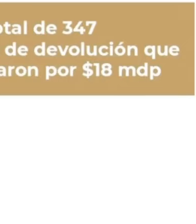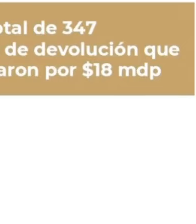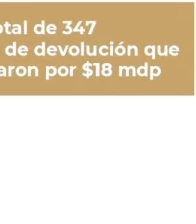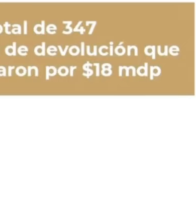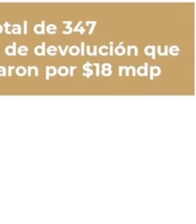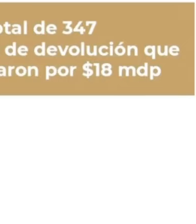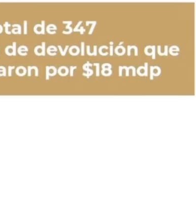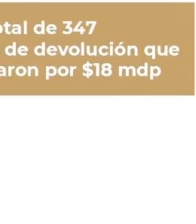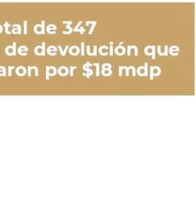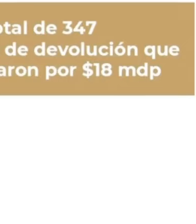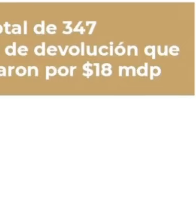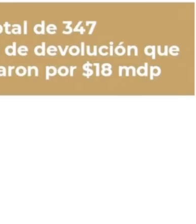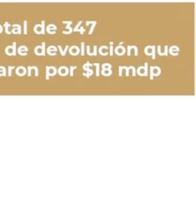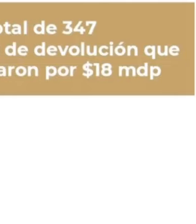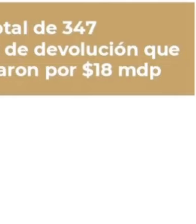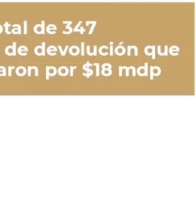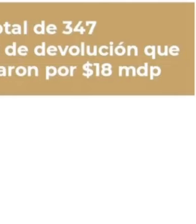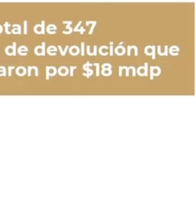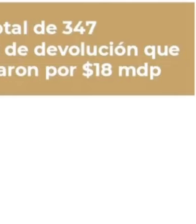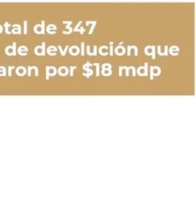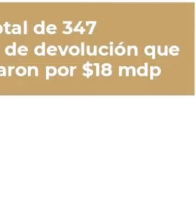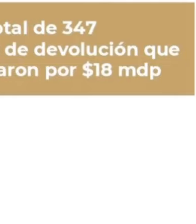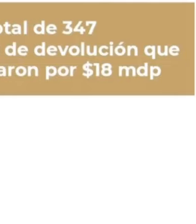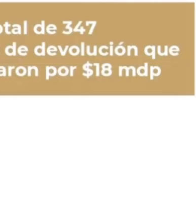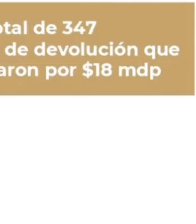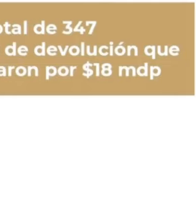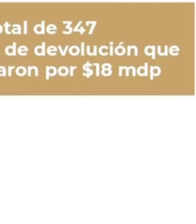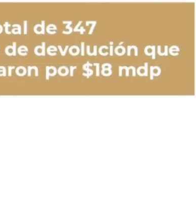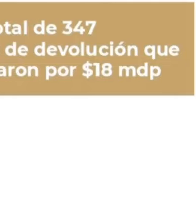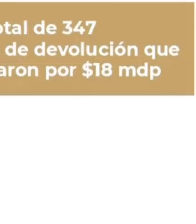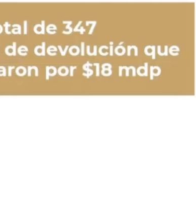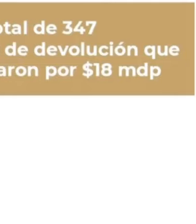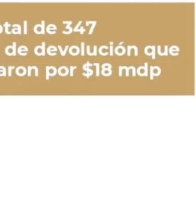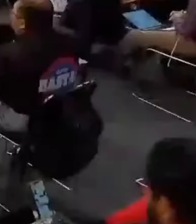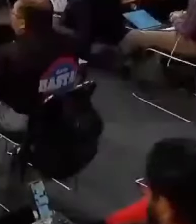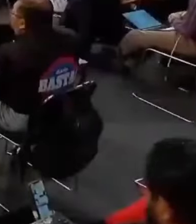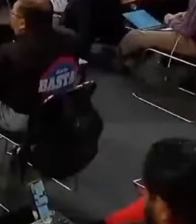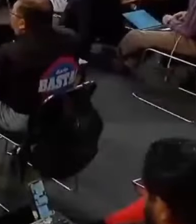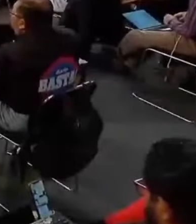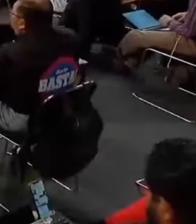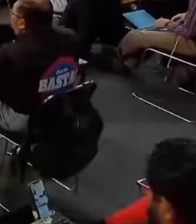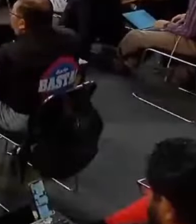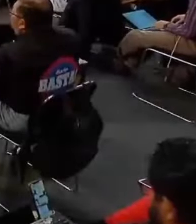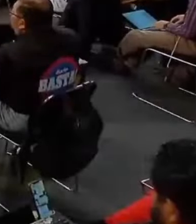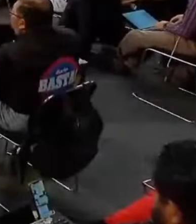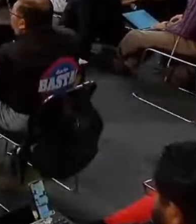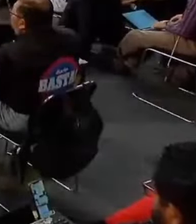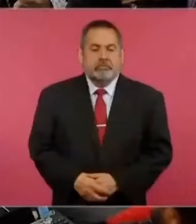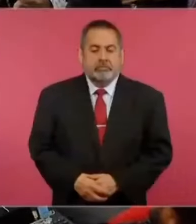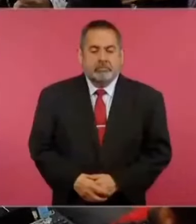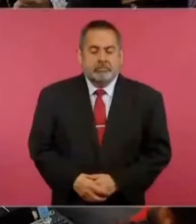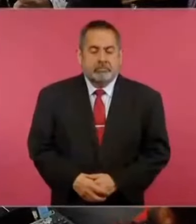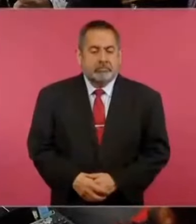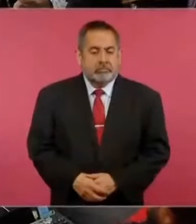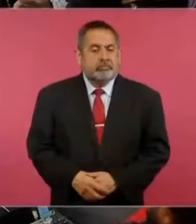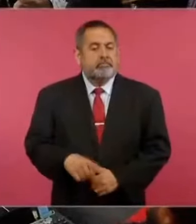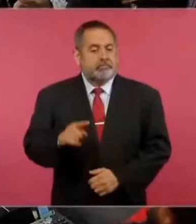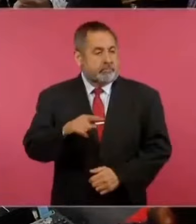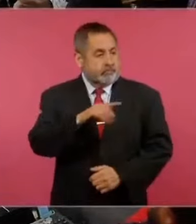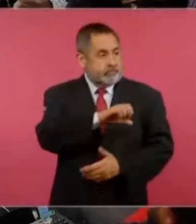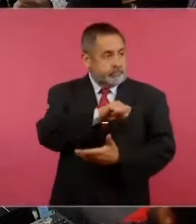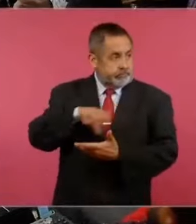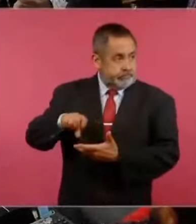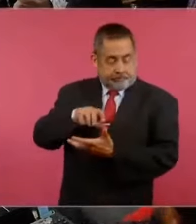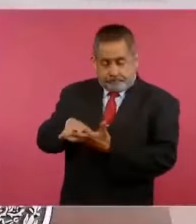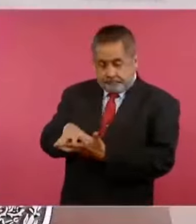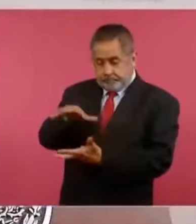salario, sino solamente al ahorro. Esos 2.700 pesos que ya se habían logrado incrementar a 6.000. Entonces, el fondo hoy va a poder